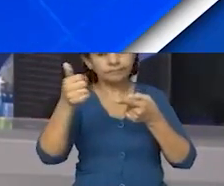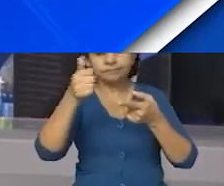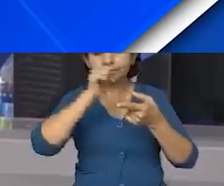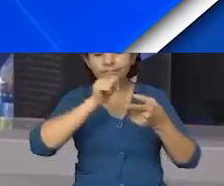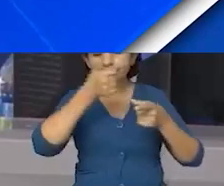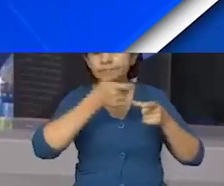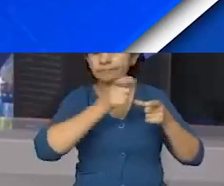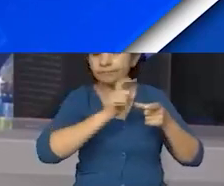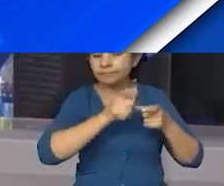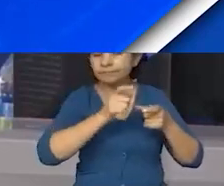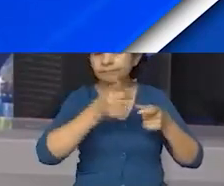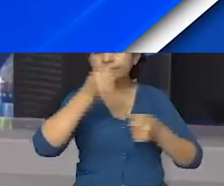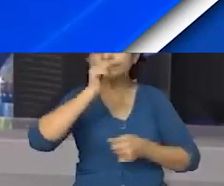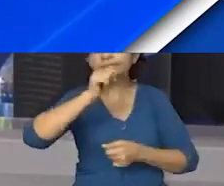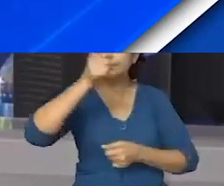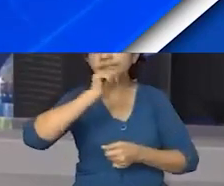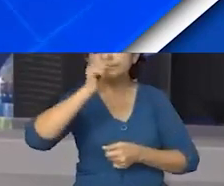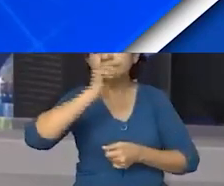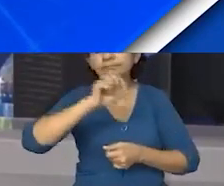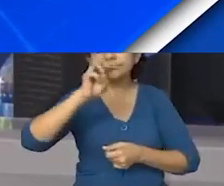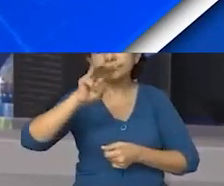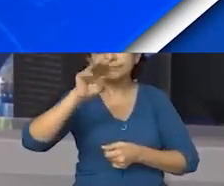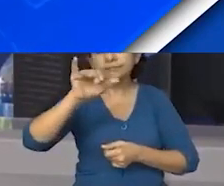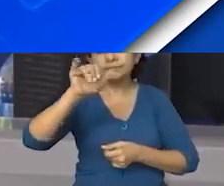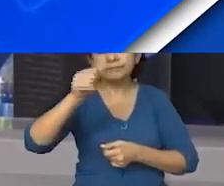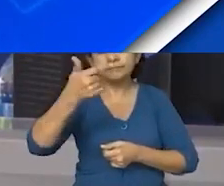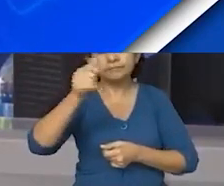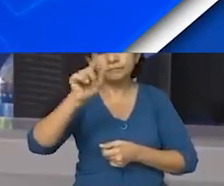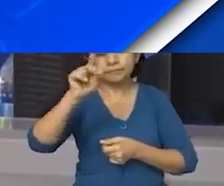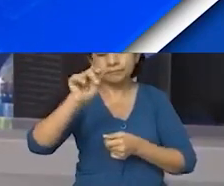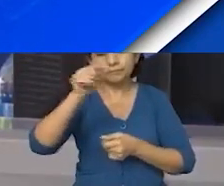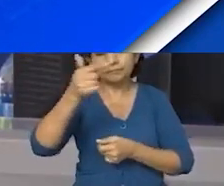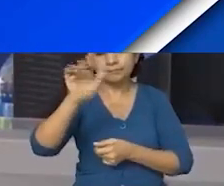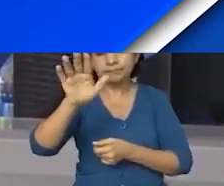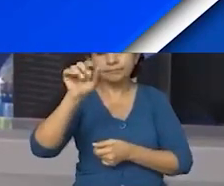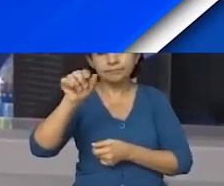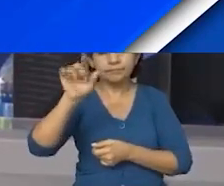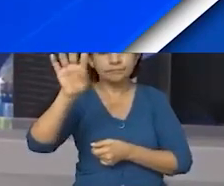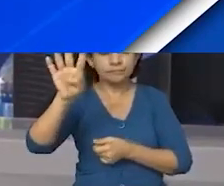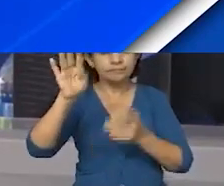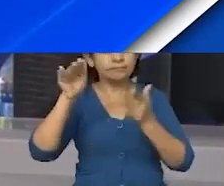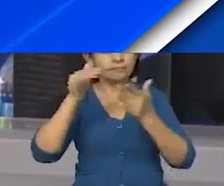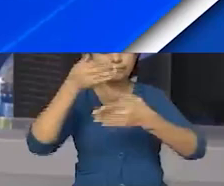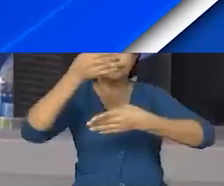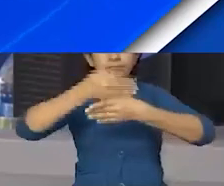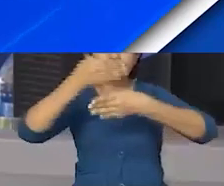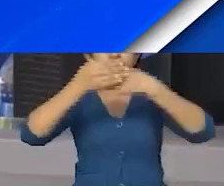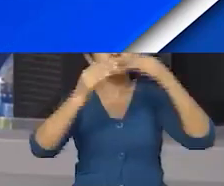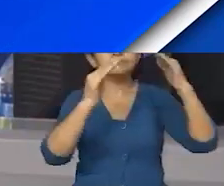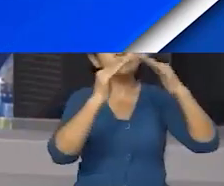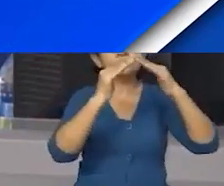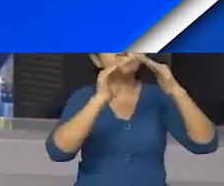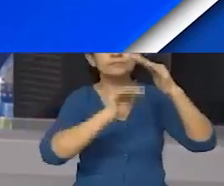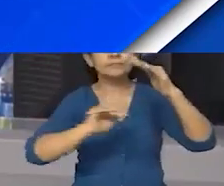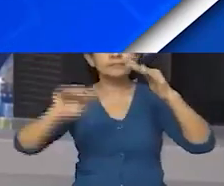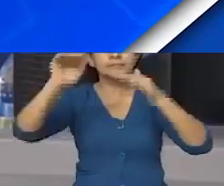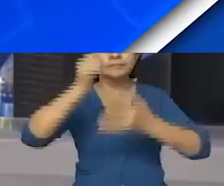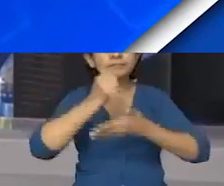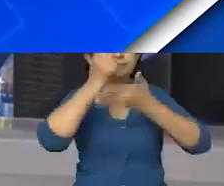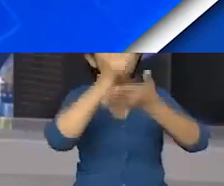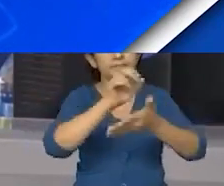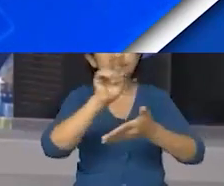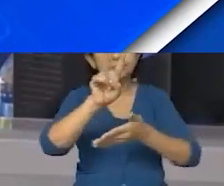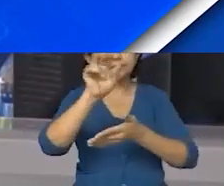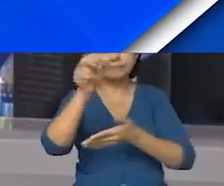sistema de agua potable de Moyogalpa, 75.4 millones. Instituto de la Vivienda Urbana Rural, aumento neto